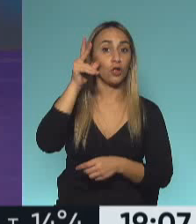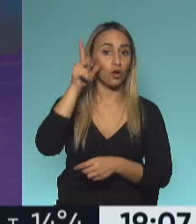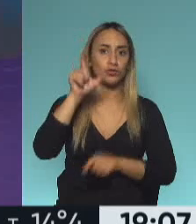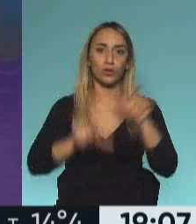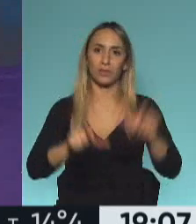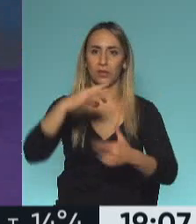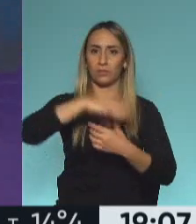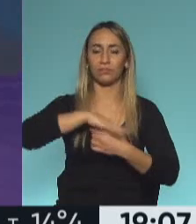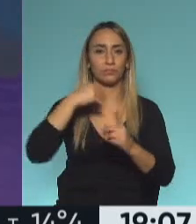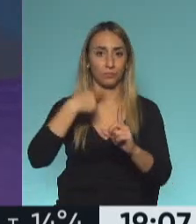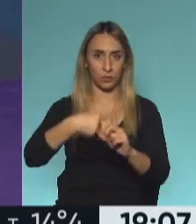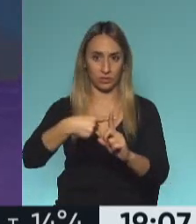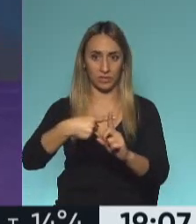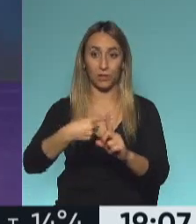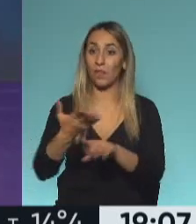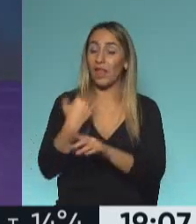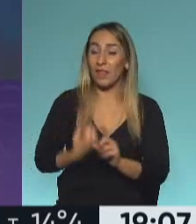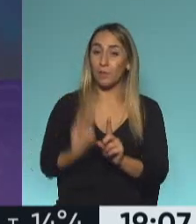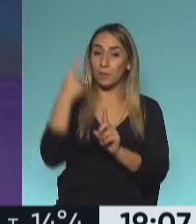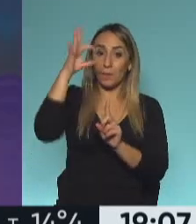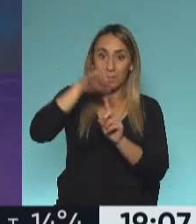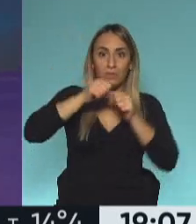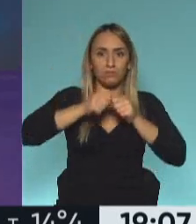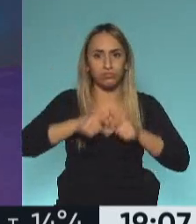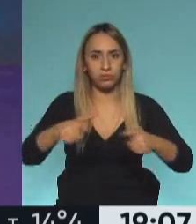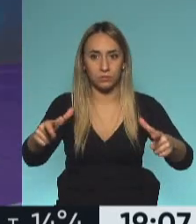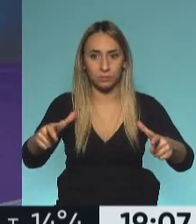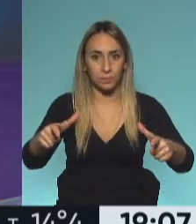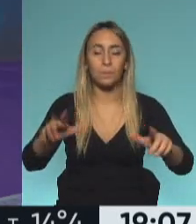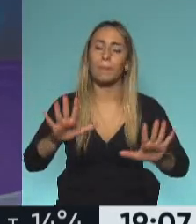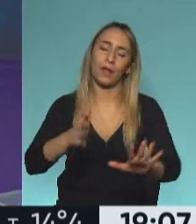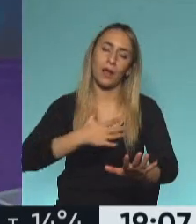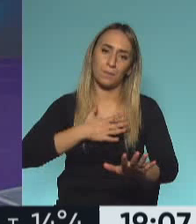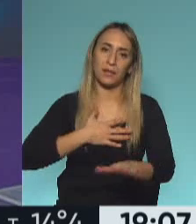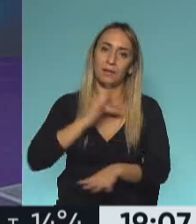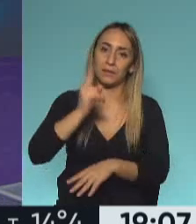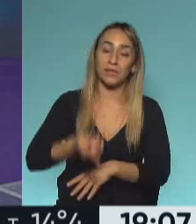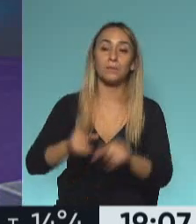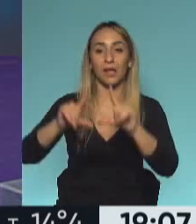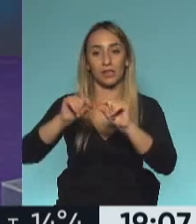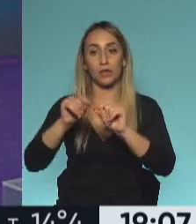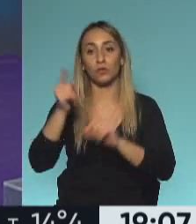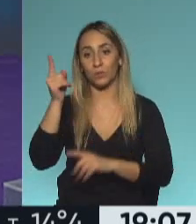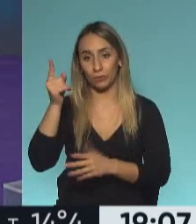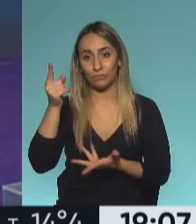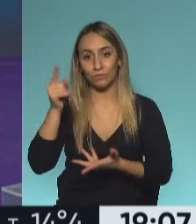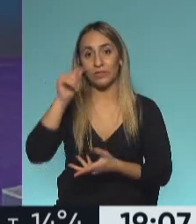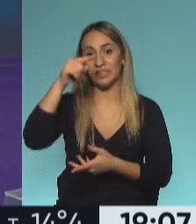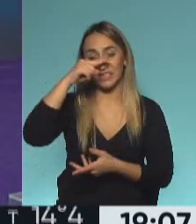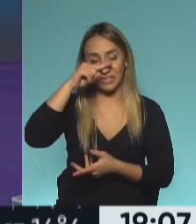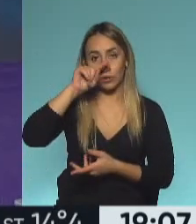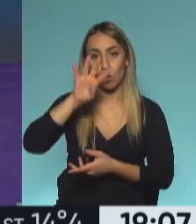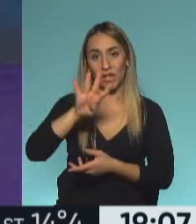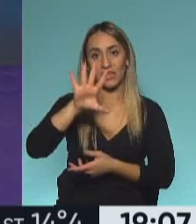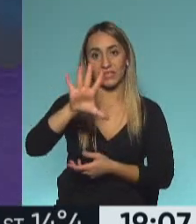3.371.508 contagios desde el primer caso presentado. Lamentablemente tenemos que hablar de este número,